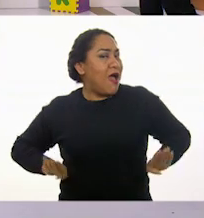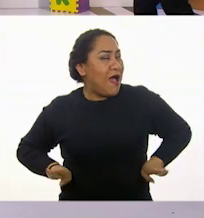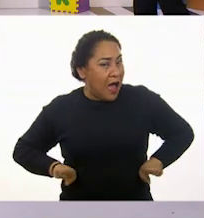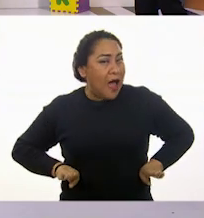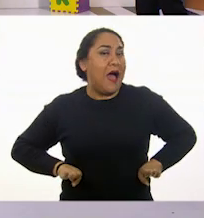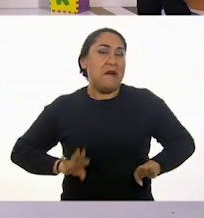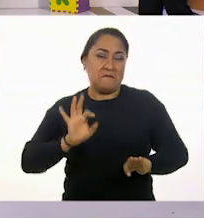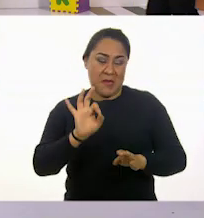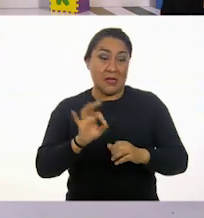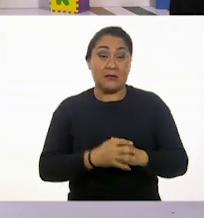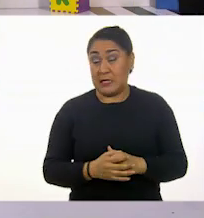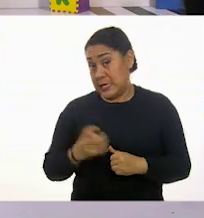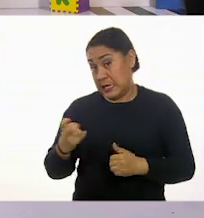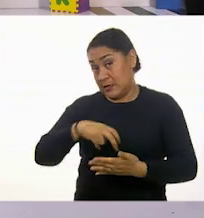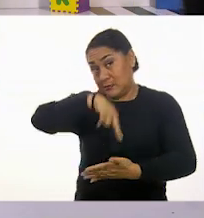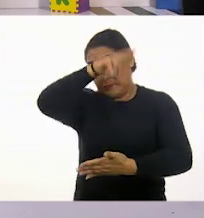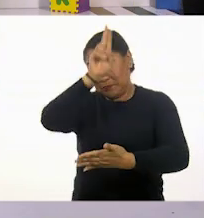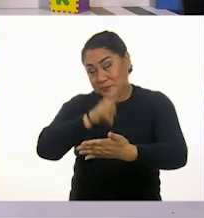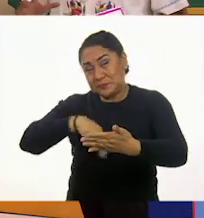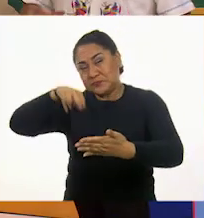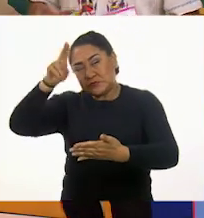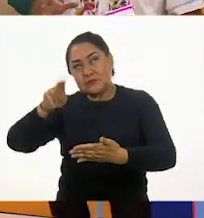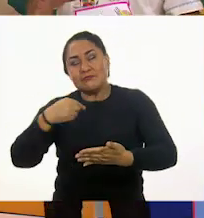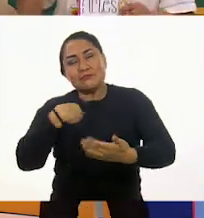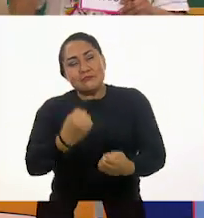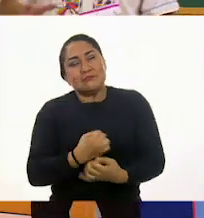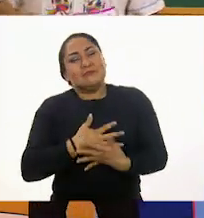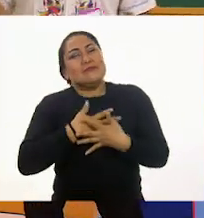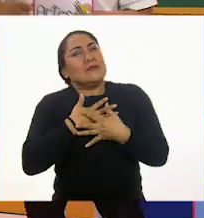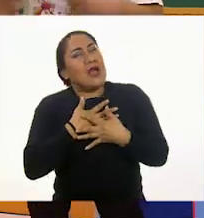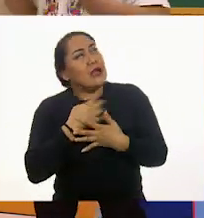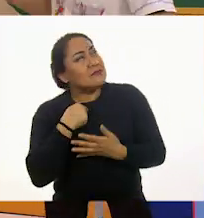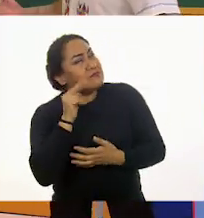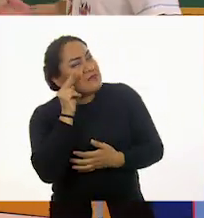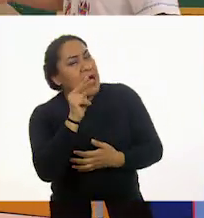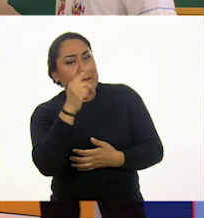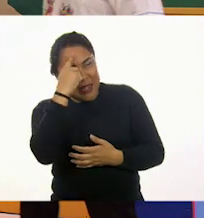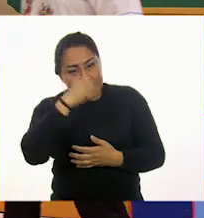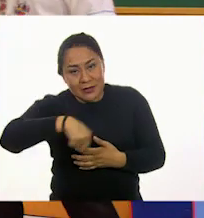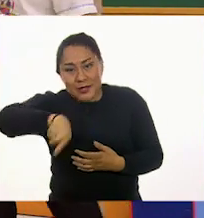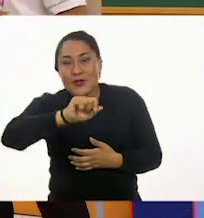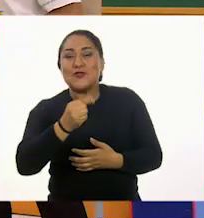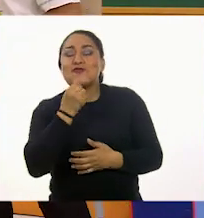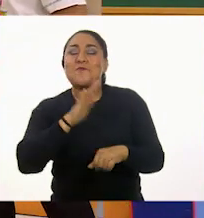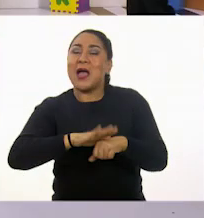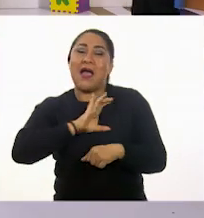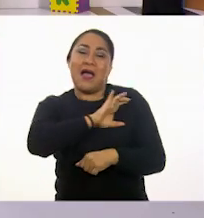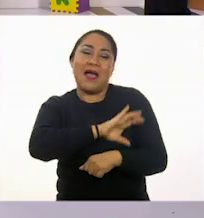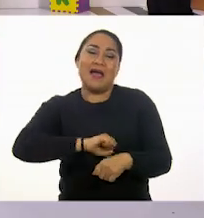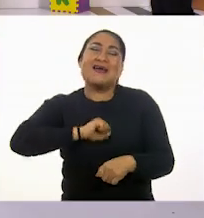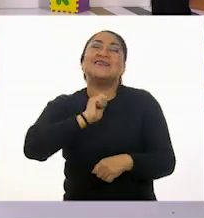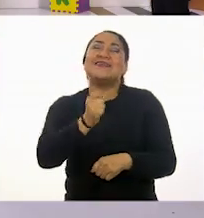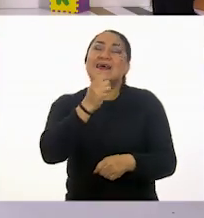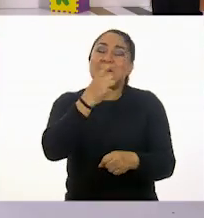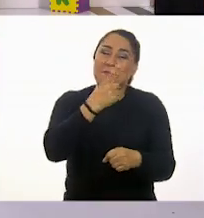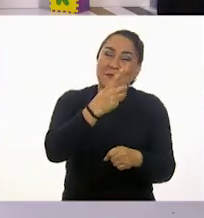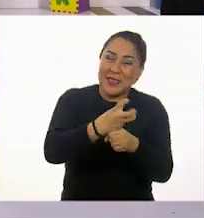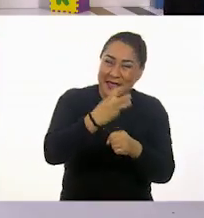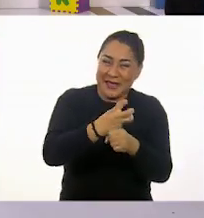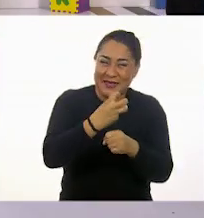bien. Este mural pues es inspirado en todo aquello que le gusta a los niños y a las niñas de tercer grado. Y